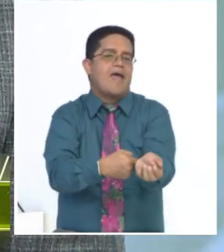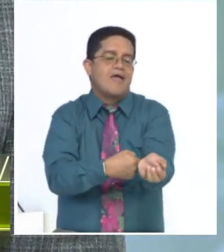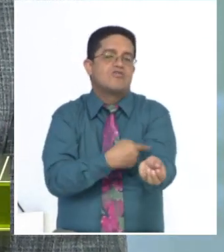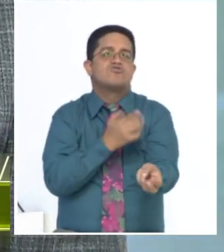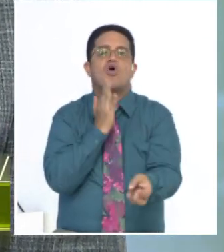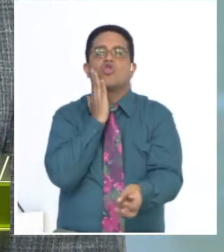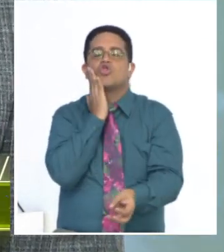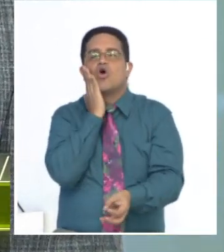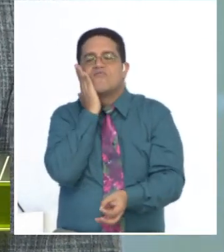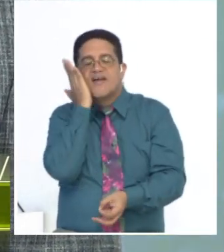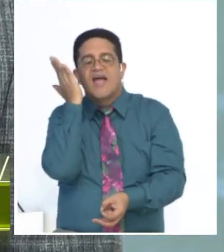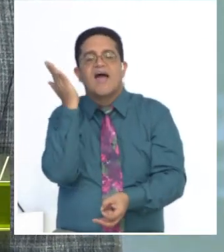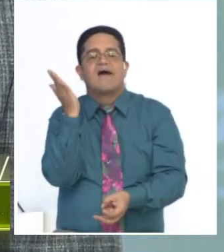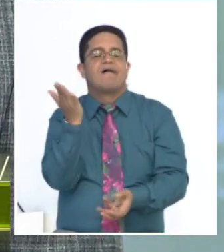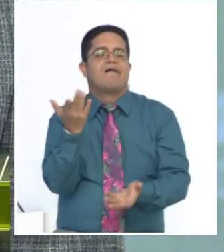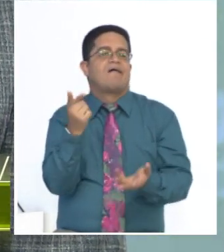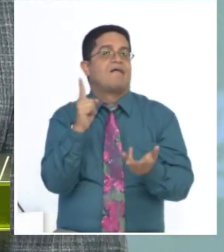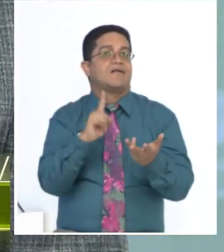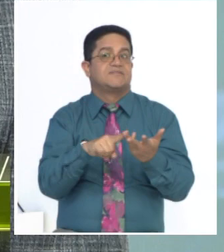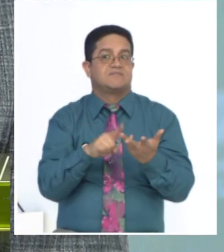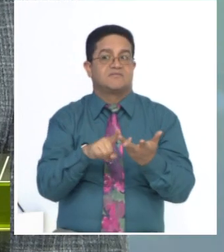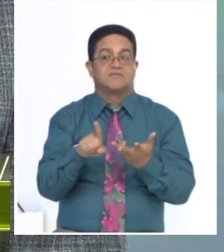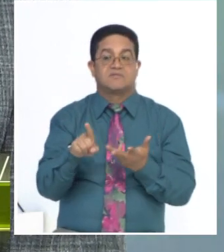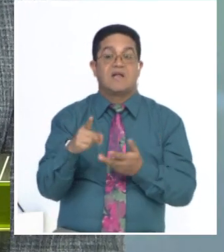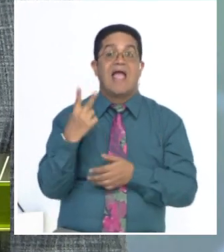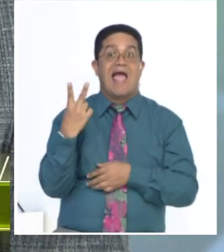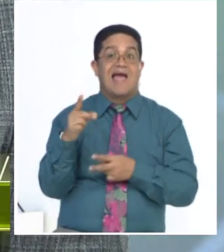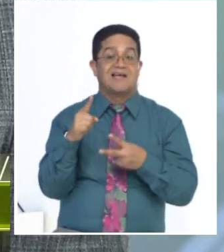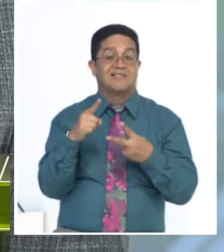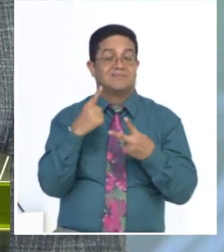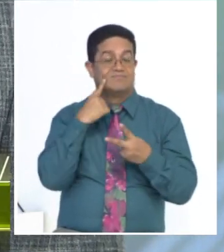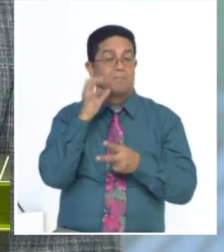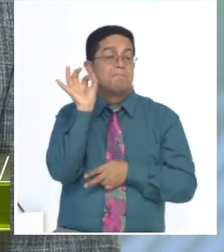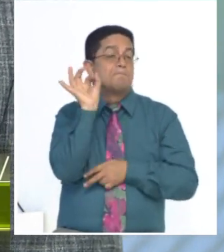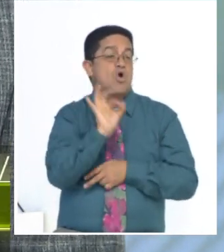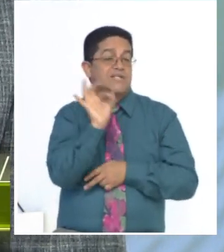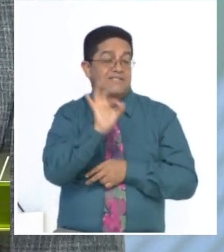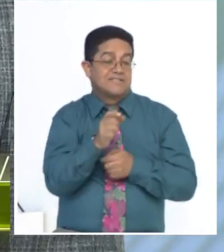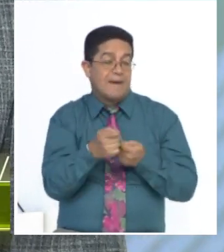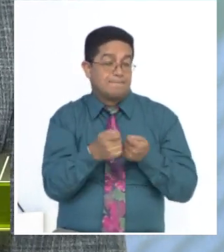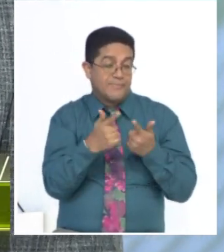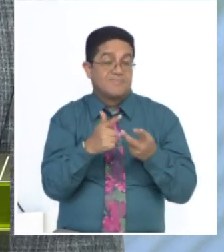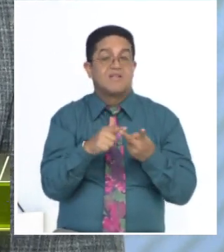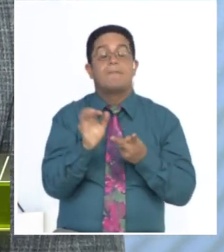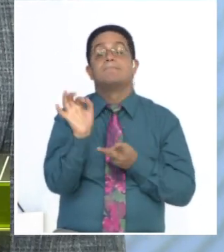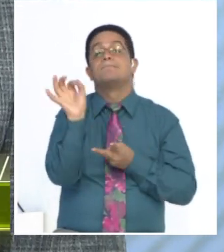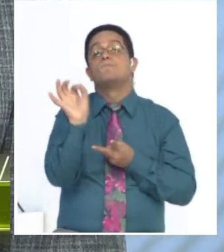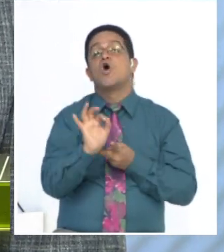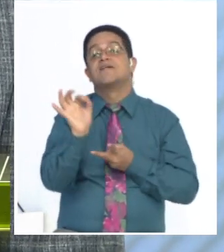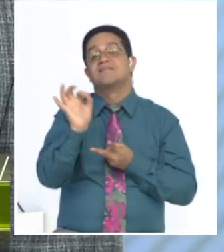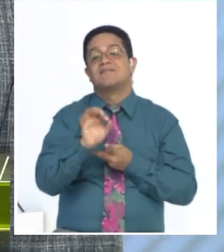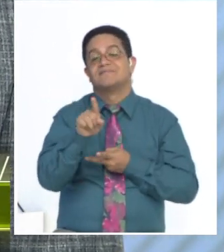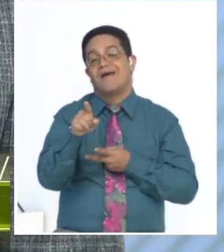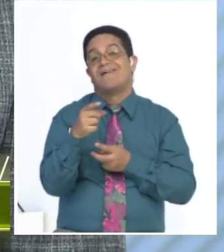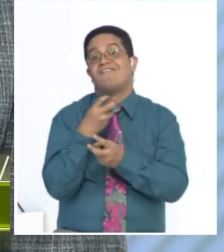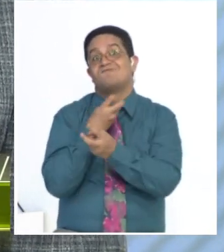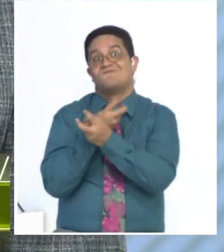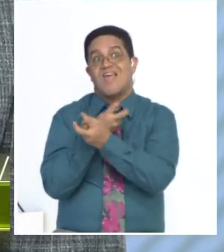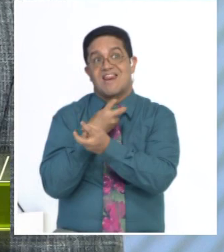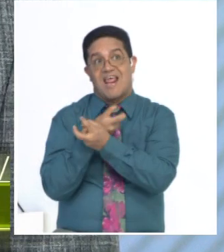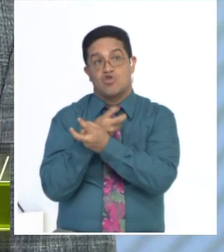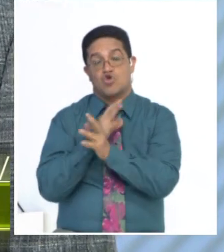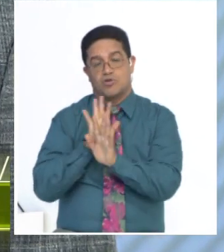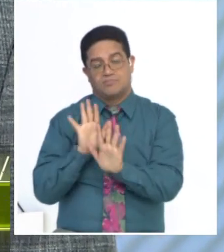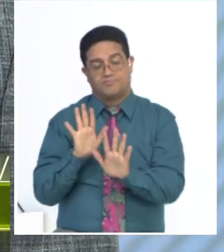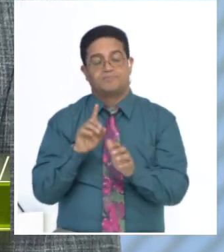inhalatoria, regional, local, se plantean dosis máximas, dosis mínimas y dosis tóxicas como todo fármaco, todo medicamento. Entonces, en base